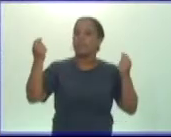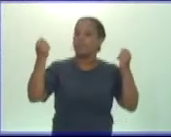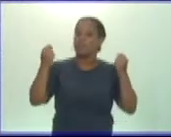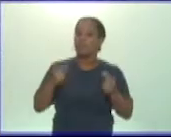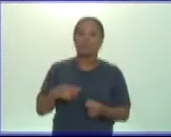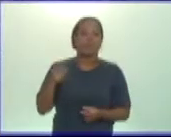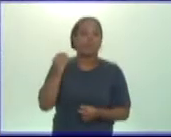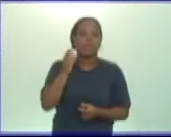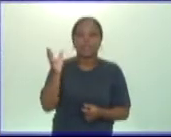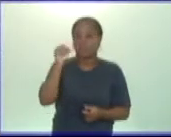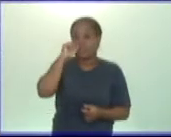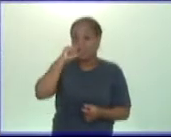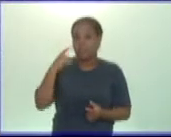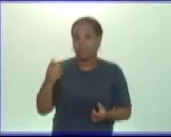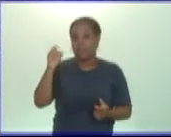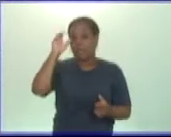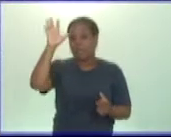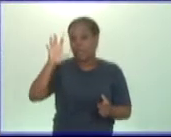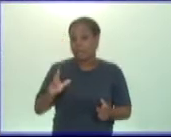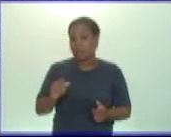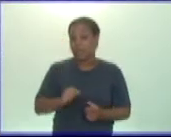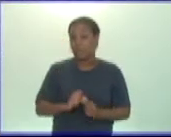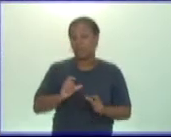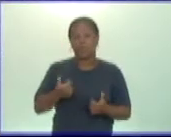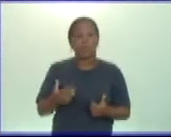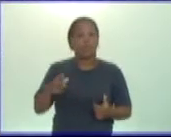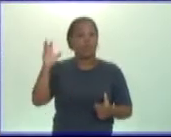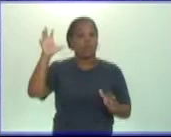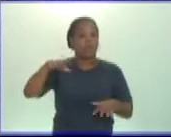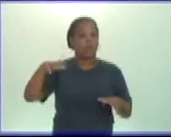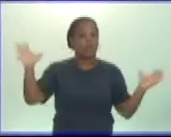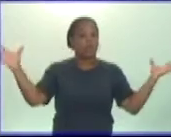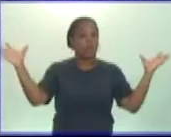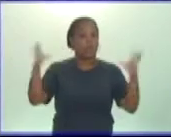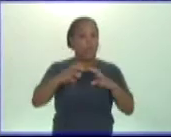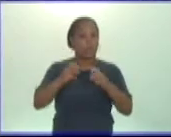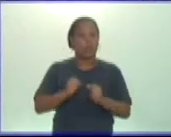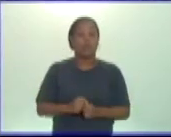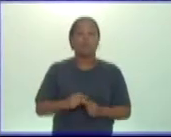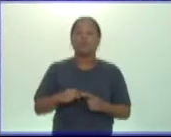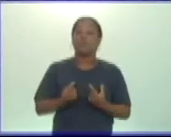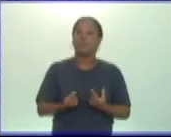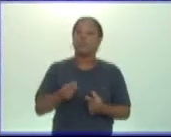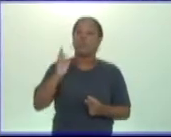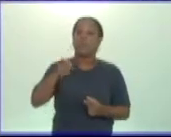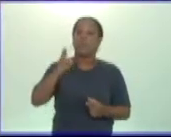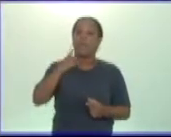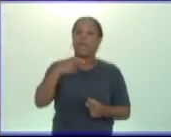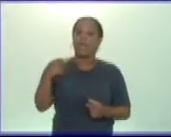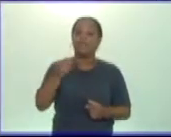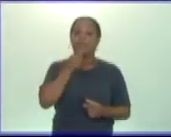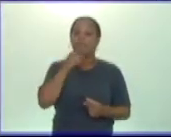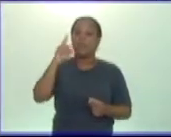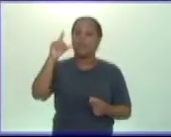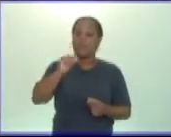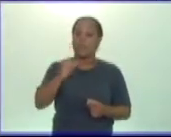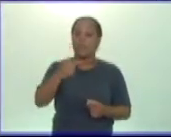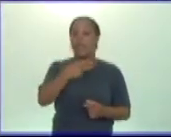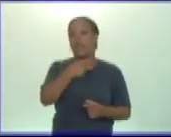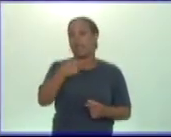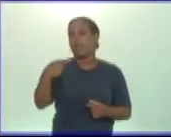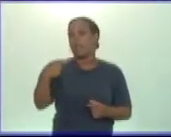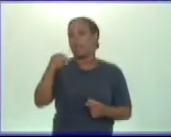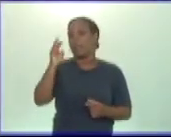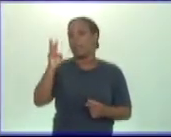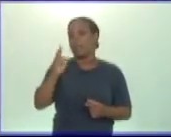renovable en la naturaleza. Cuando la lluvia recoge estos ácidos, su pH puede disminuir al nivel 3. Dentro del nivel 3 se